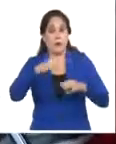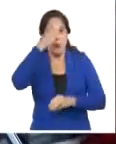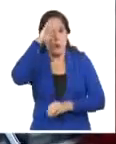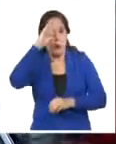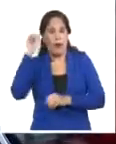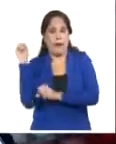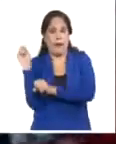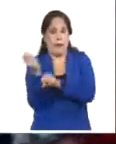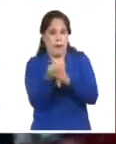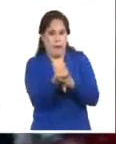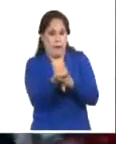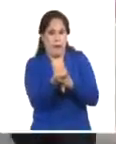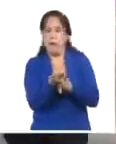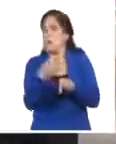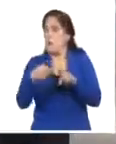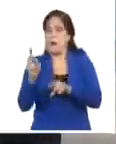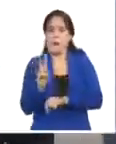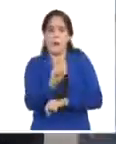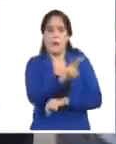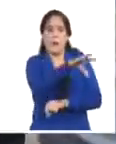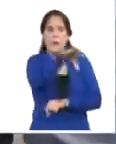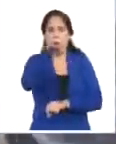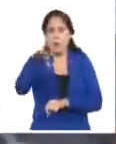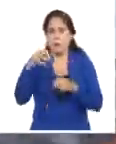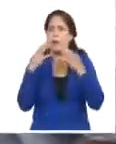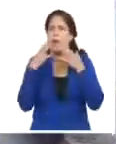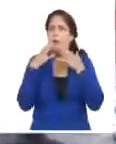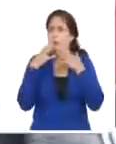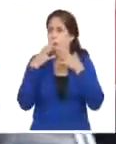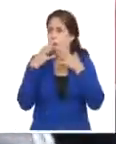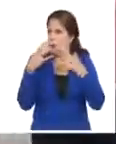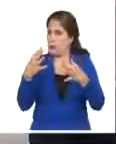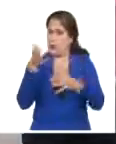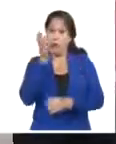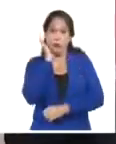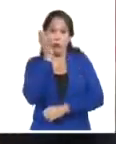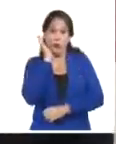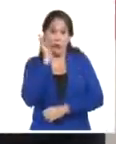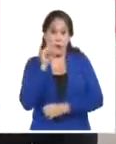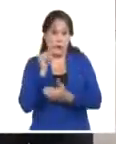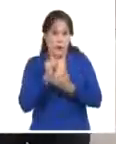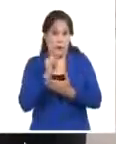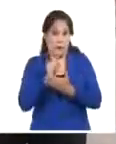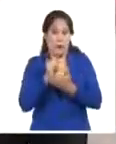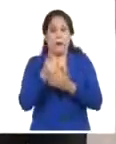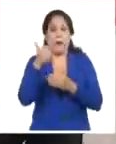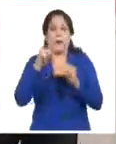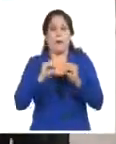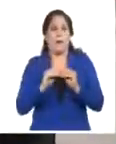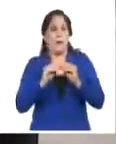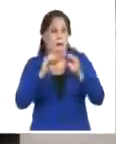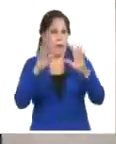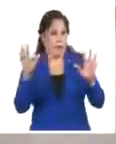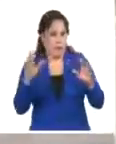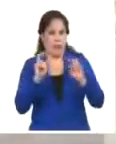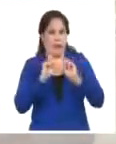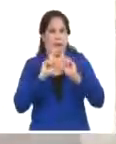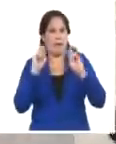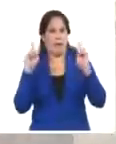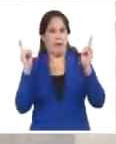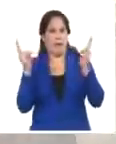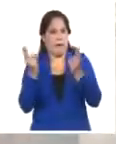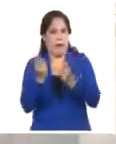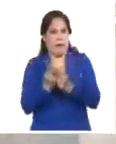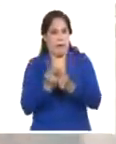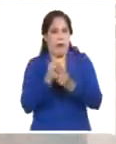Béisbol. Fracari también visitará sitios de interés y ofrecerá una conferencia de prensa el miércoles a las 10 de la mañana en el Estadio